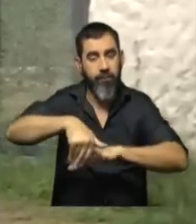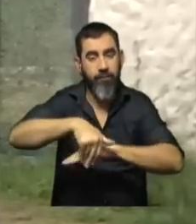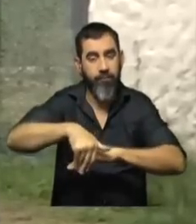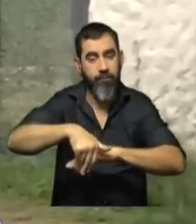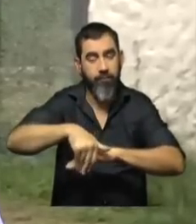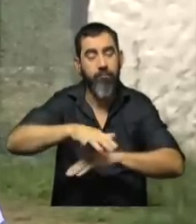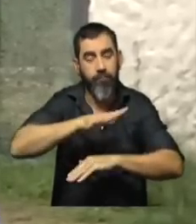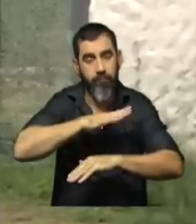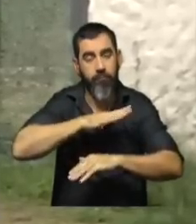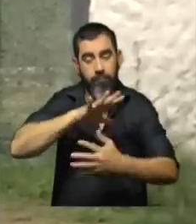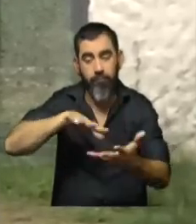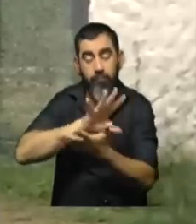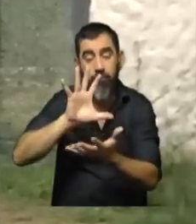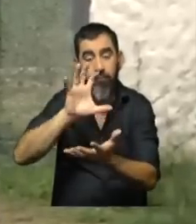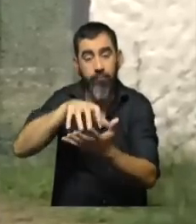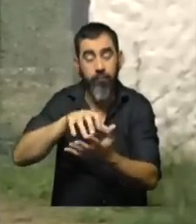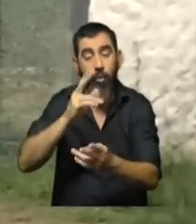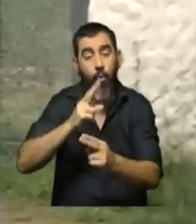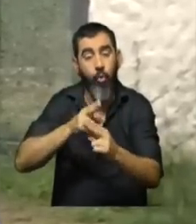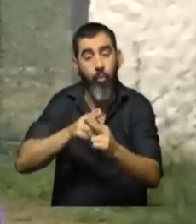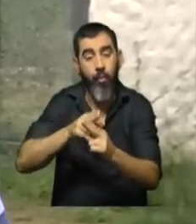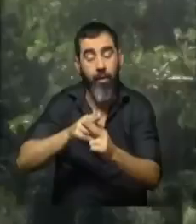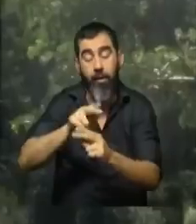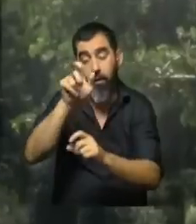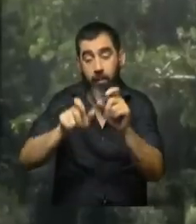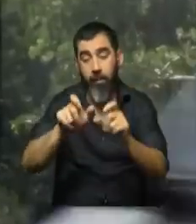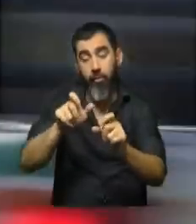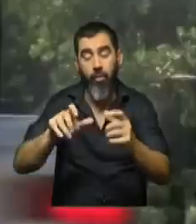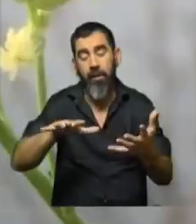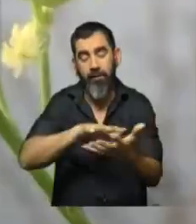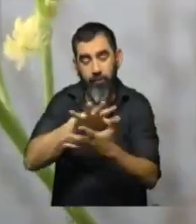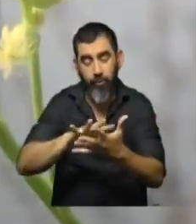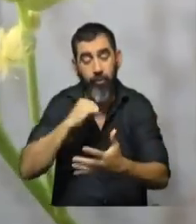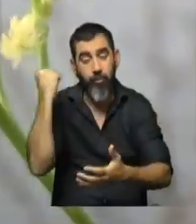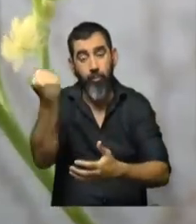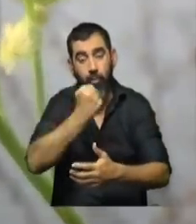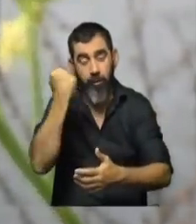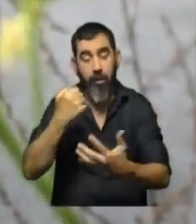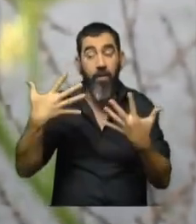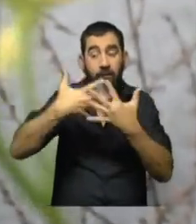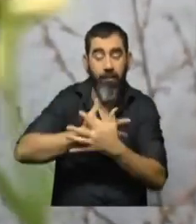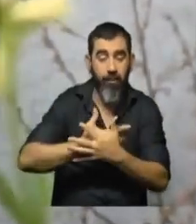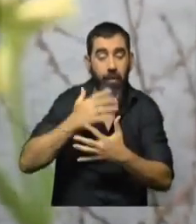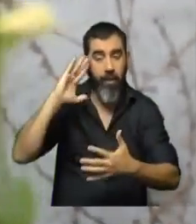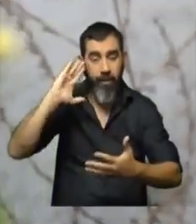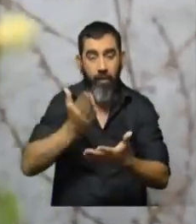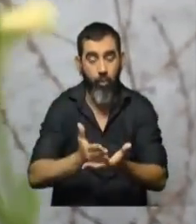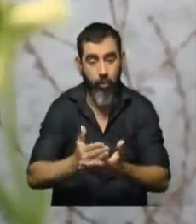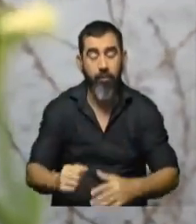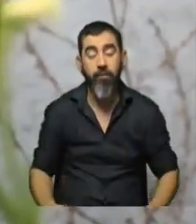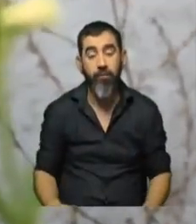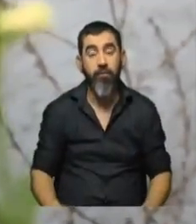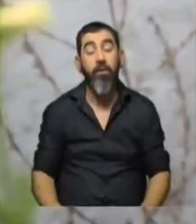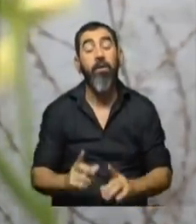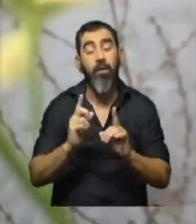Muchas calles y muchos lugares del departamento llevan el nombre de acontecimientos o personas que fueron víctimas de terrorismo de Estado. En Canelones